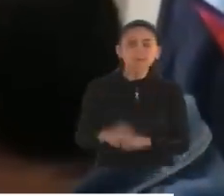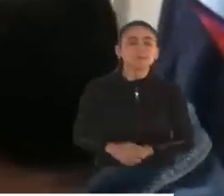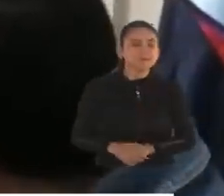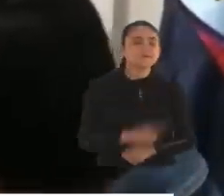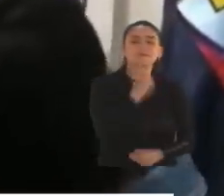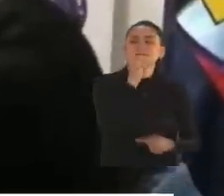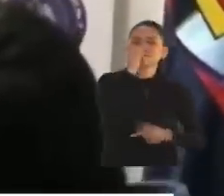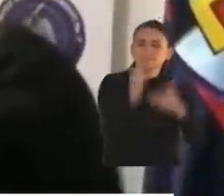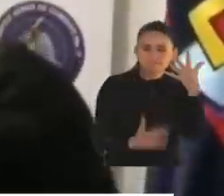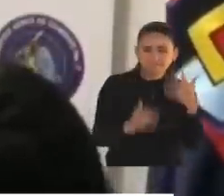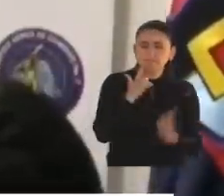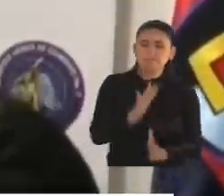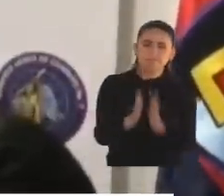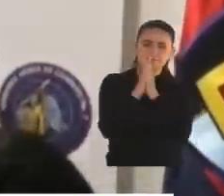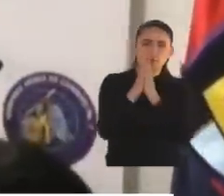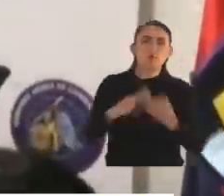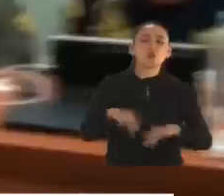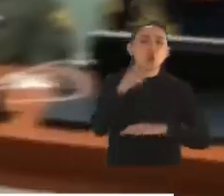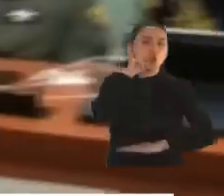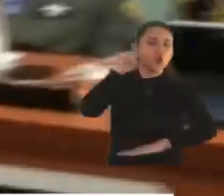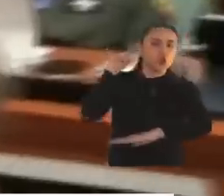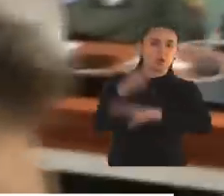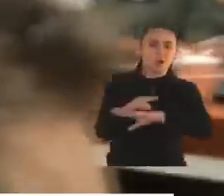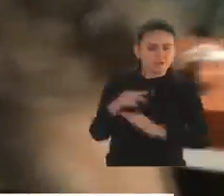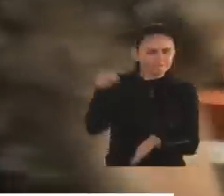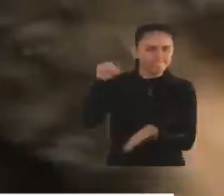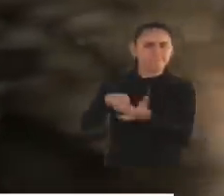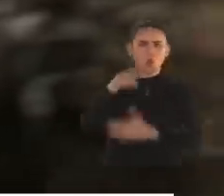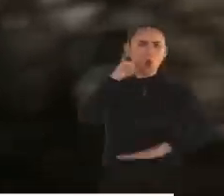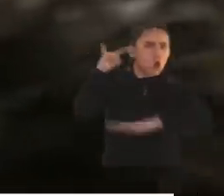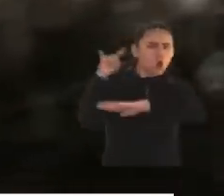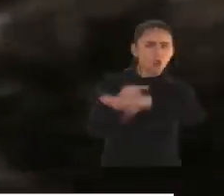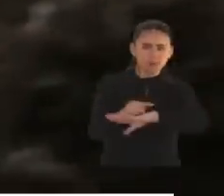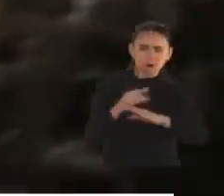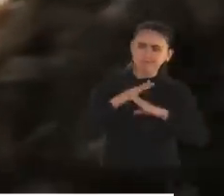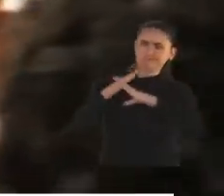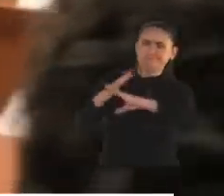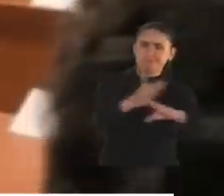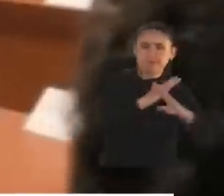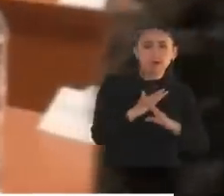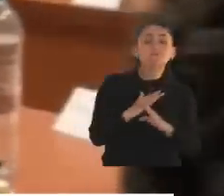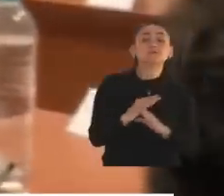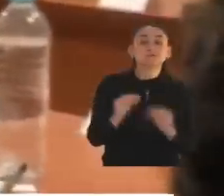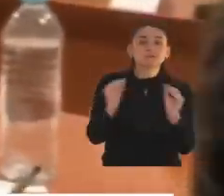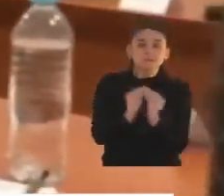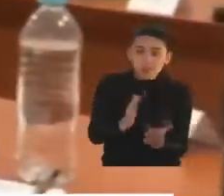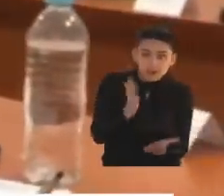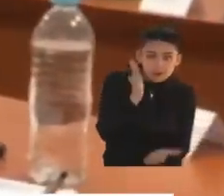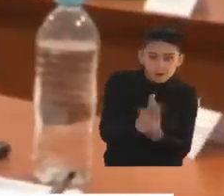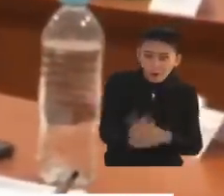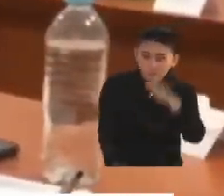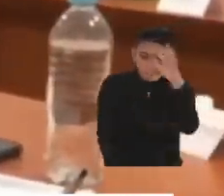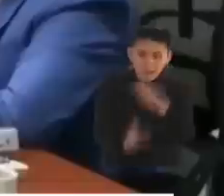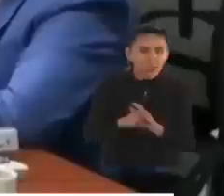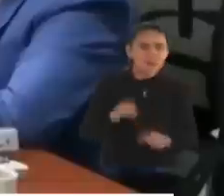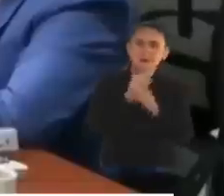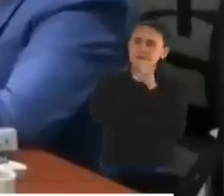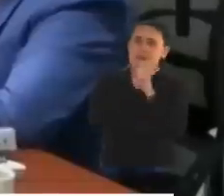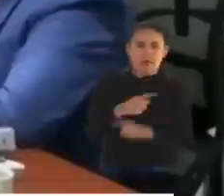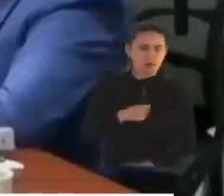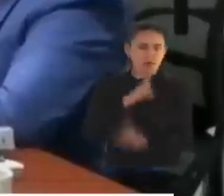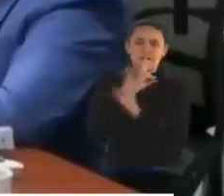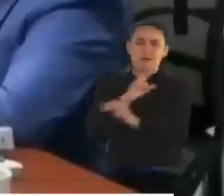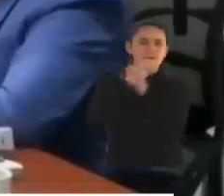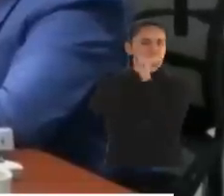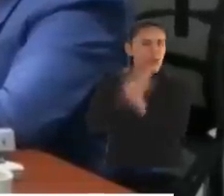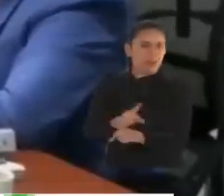control más exhaustivo en el territorio, tener acciones de intervención contundentes hace con estos grupos